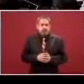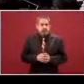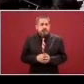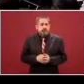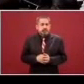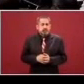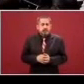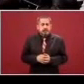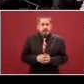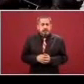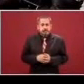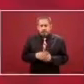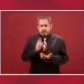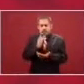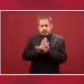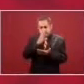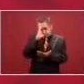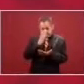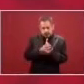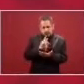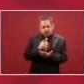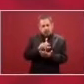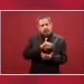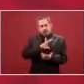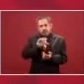es catolicismo, también